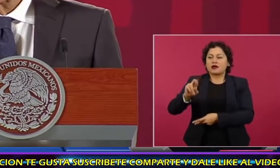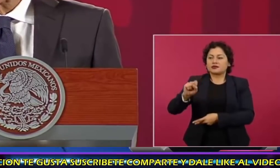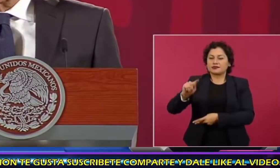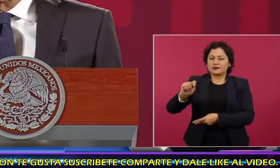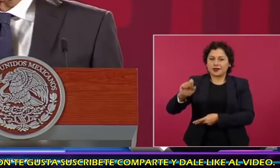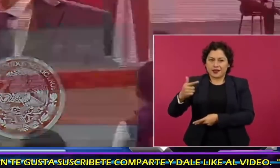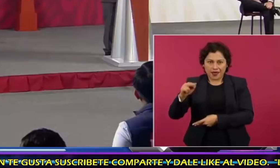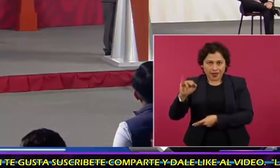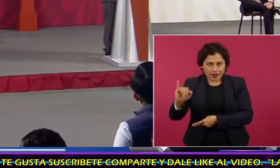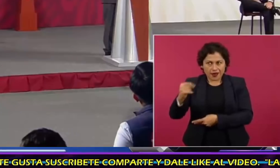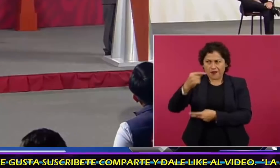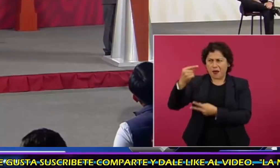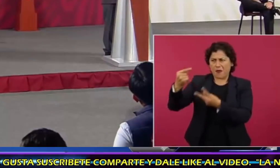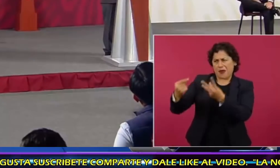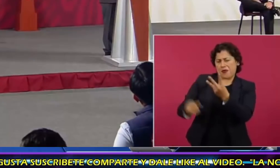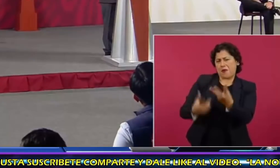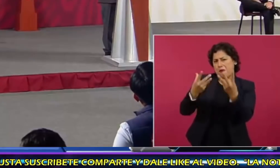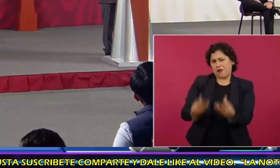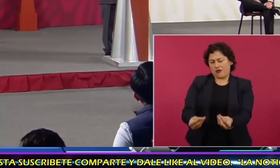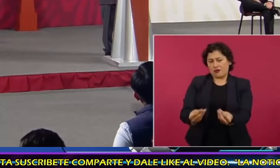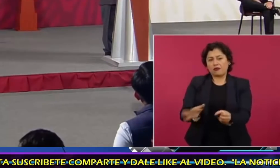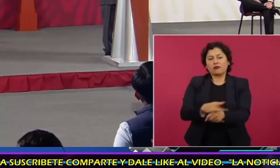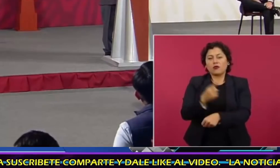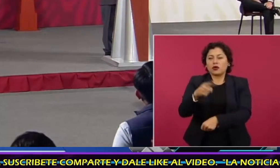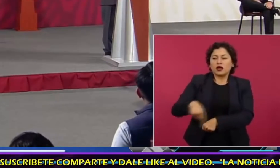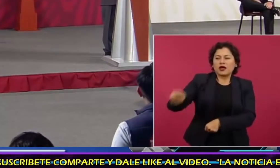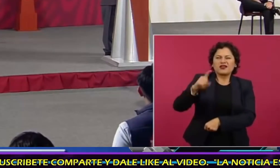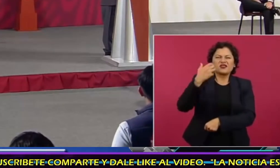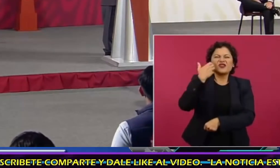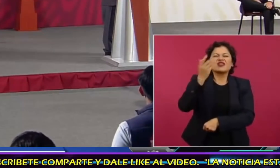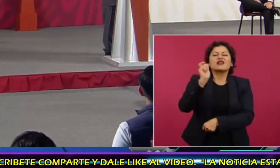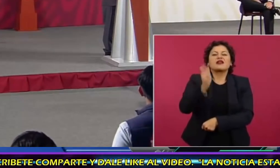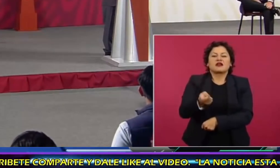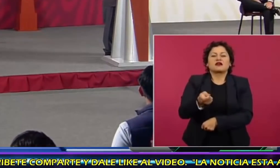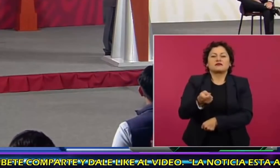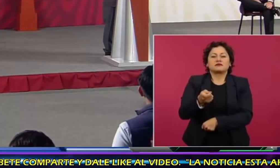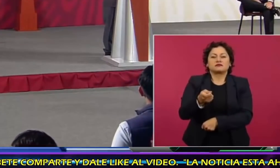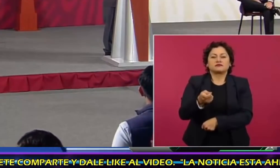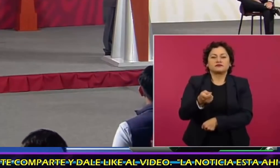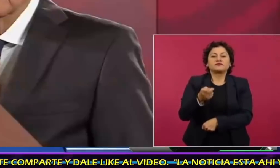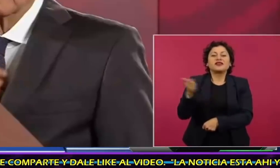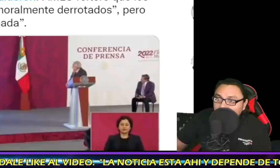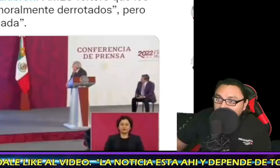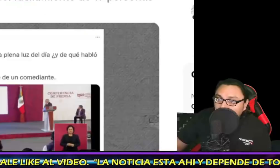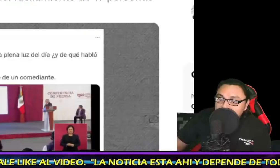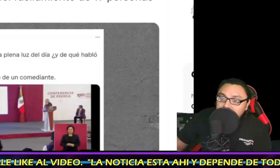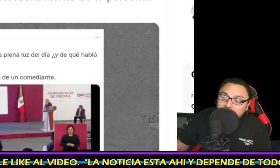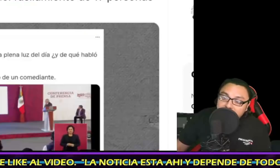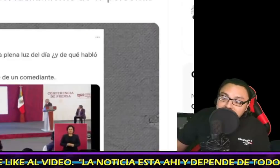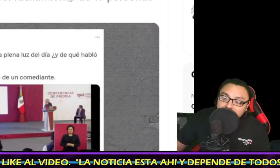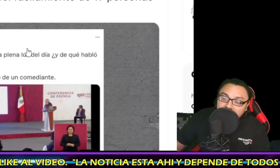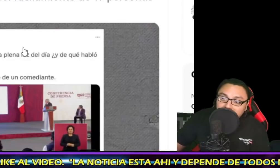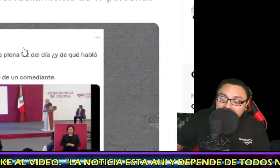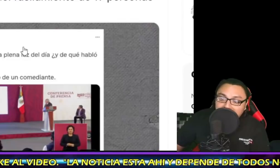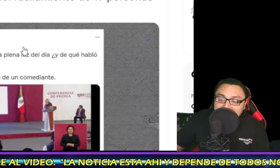Porque lo que querían era demostrar que somos iguales. Todo esto,